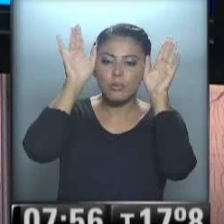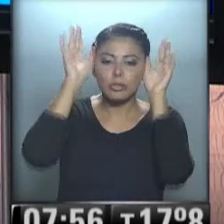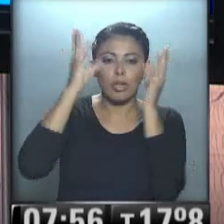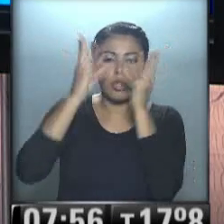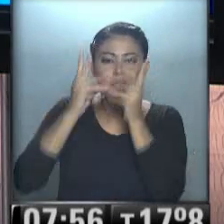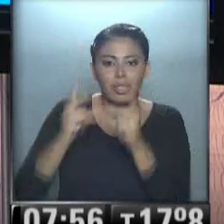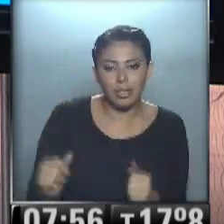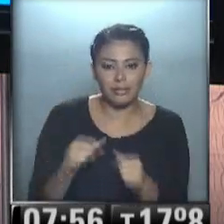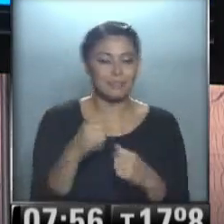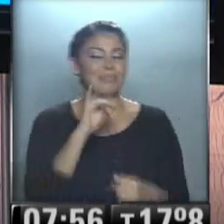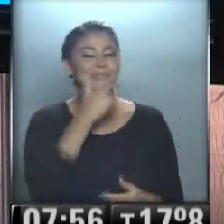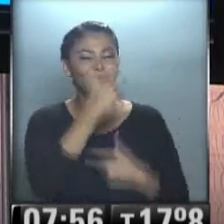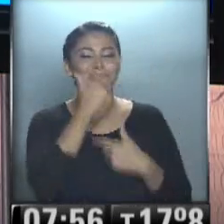Sí.